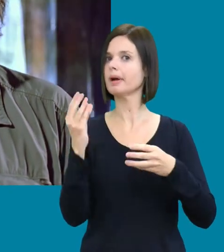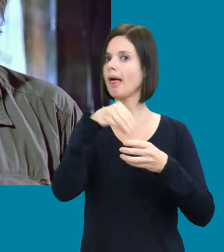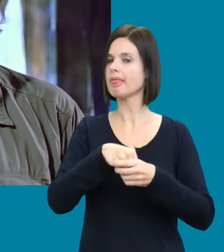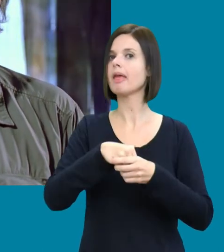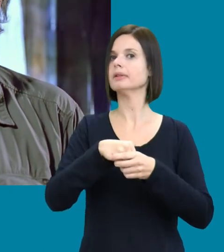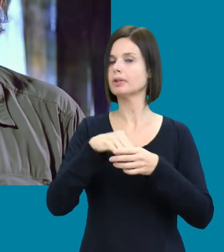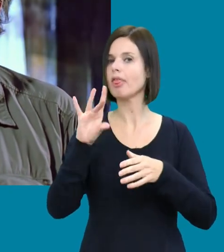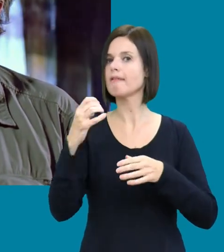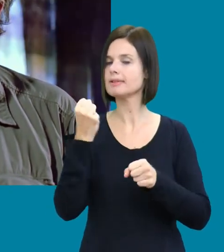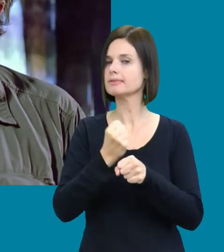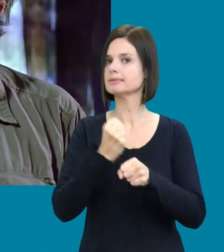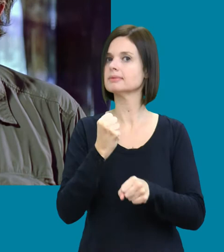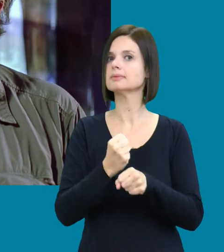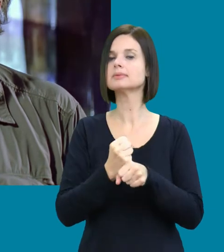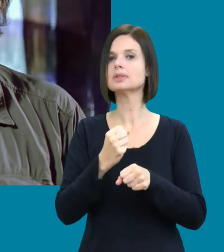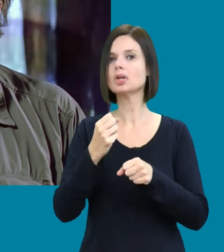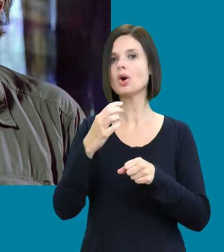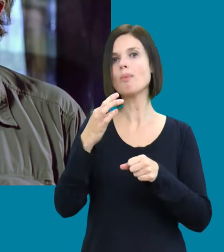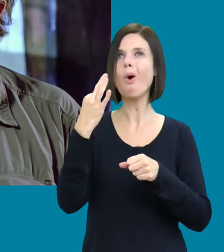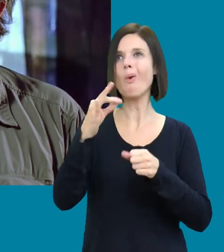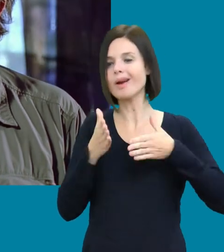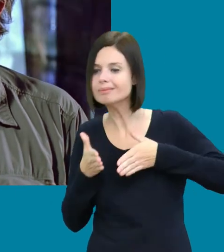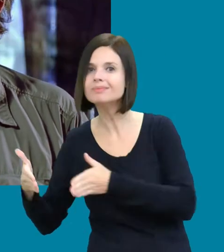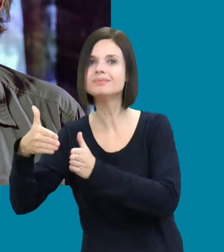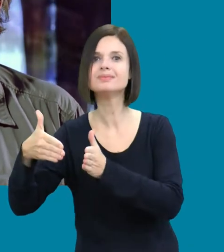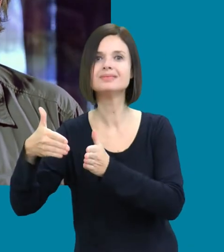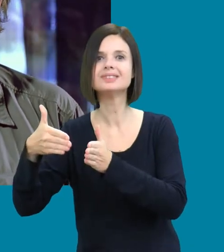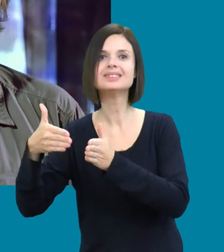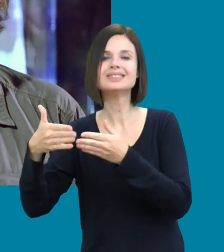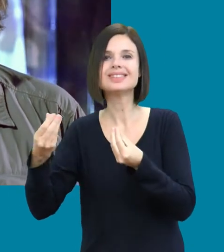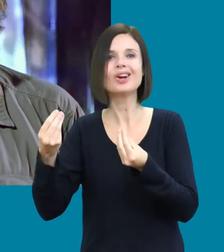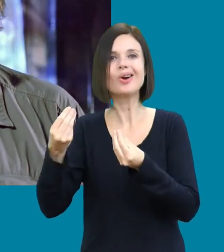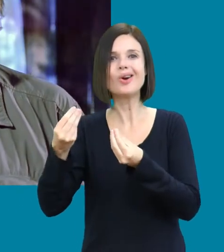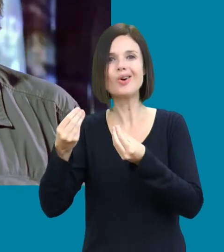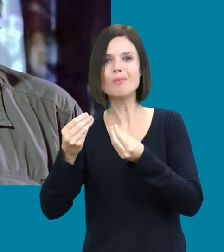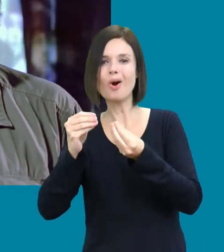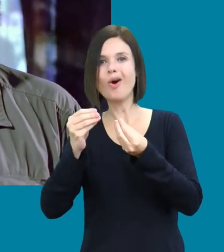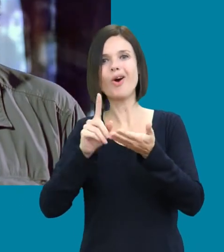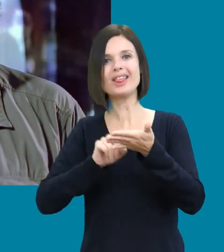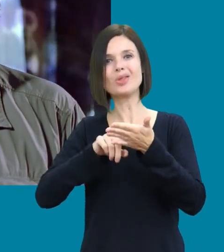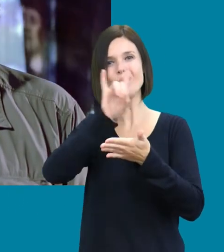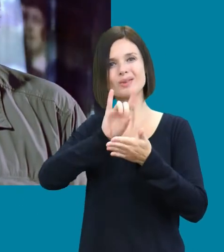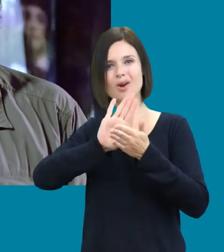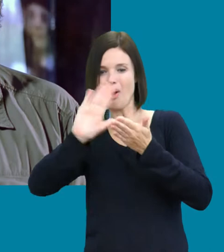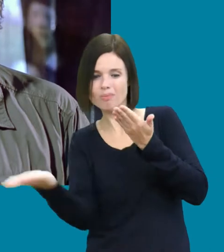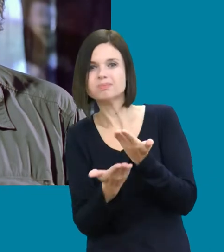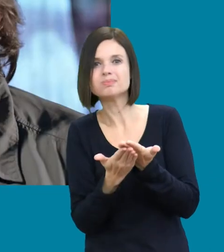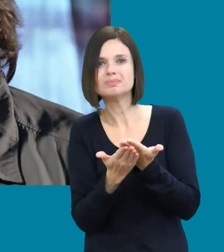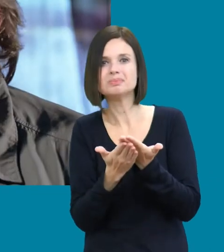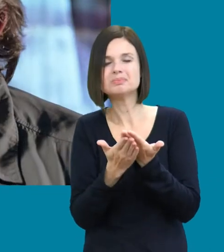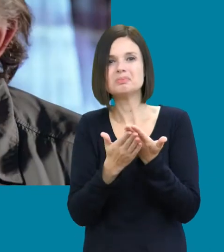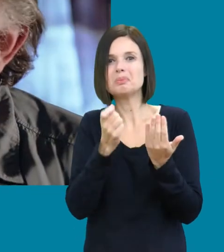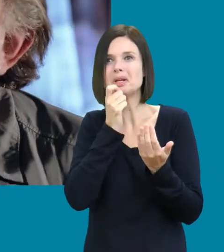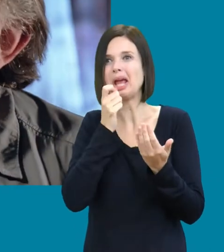internamente. La única alternativa que tuvimos en ese momento fue incorporar un preámbulo al Estatuto de la Universidad porque